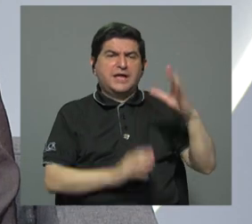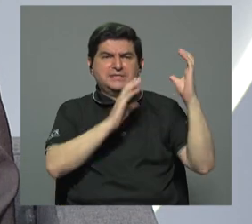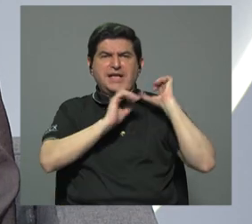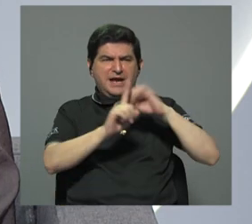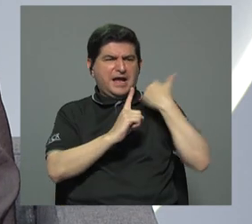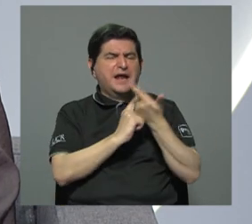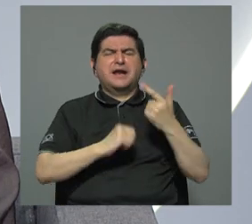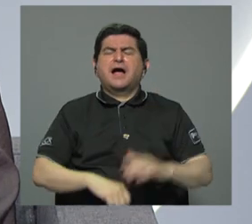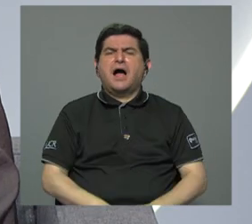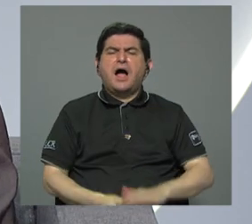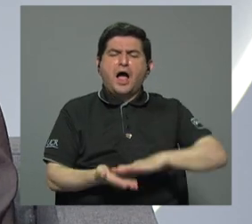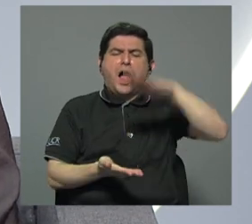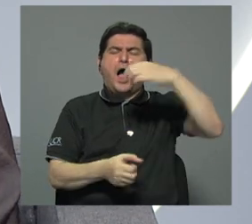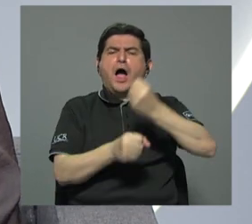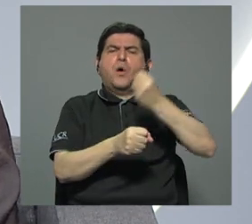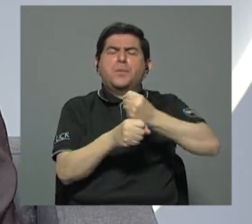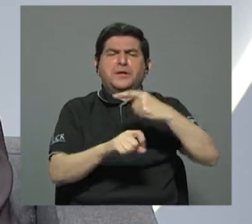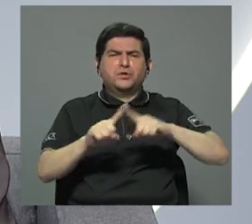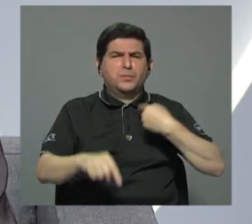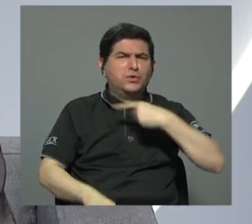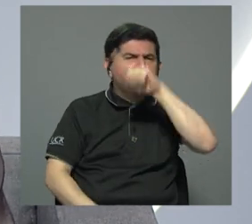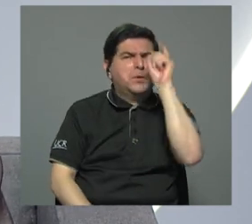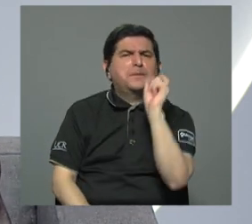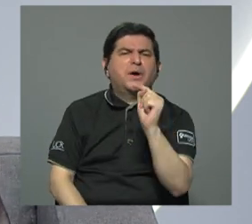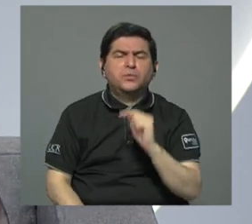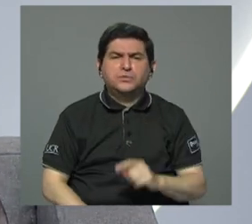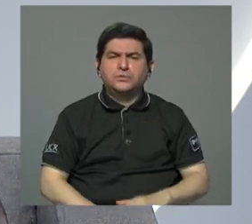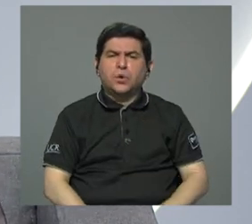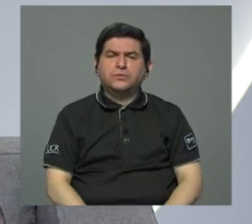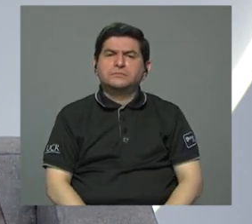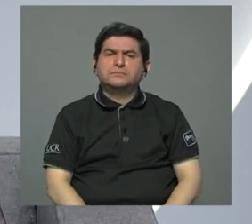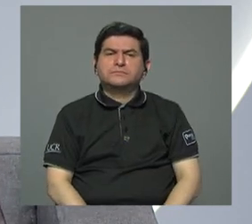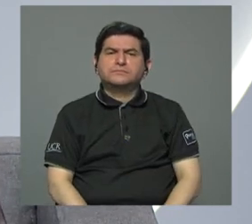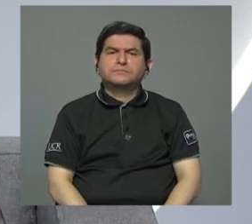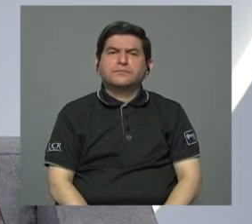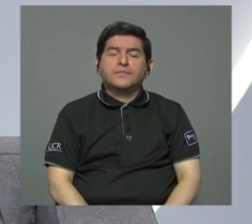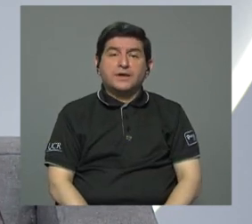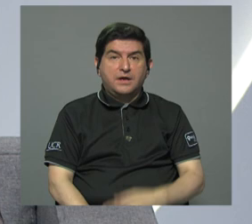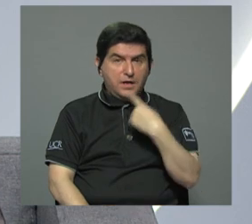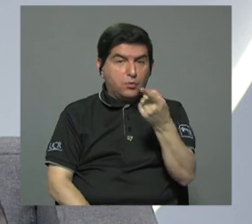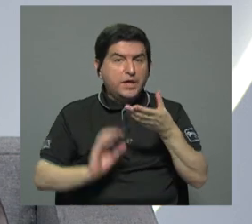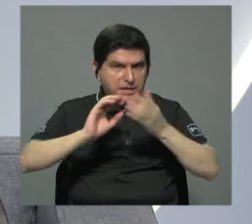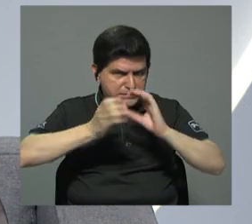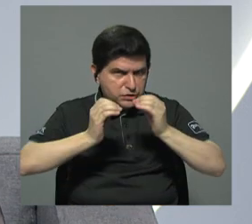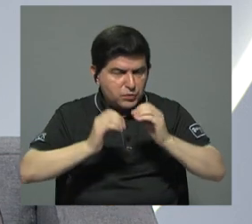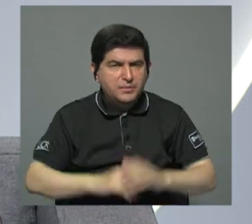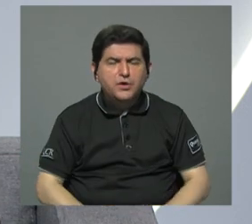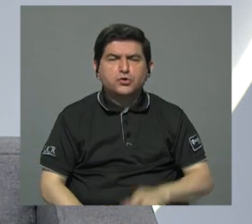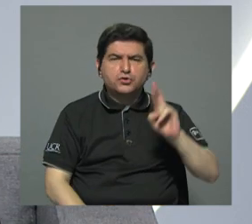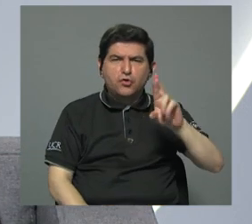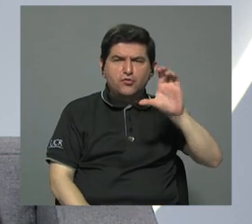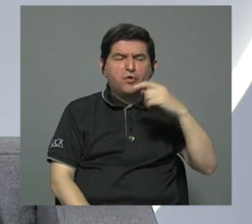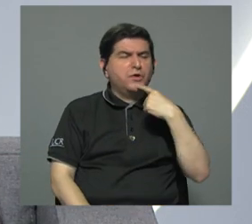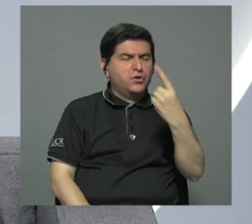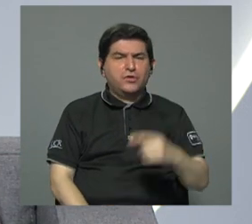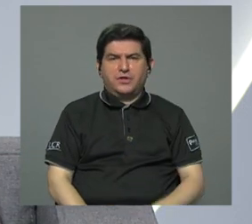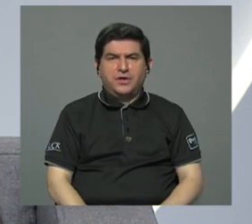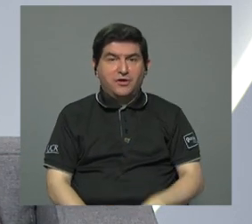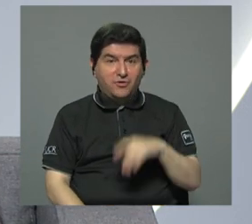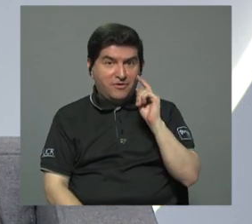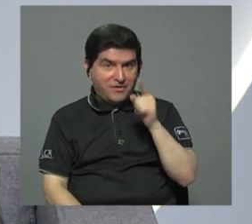sociales, permitiría aumentar el empleo. Pero mi pregunta aquí también es, y voy a citar unos datos. Rodrigo Cubero afirmó en